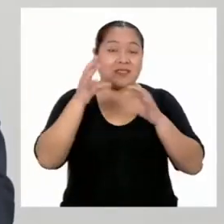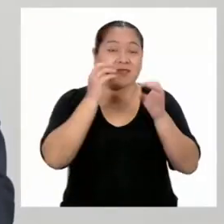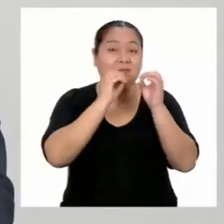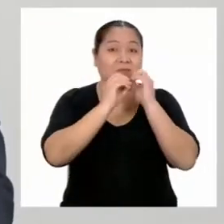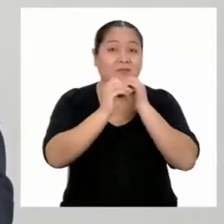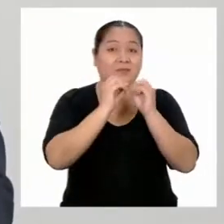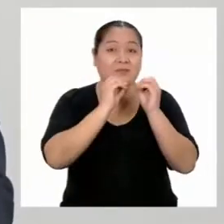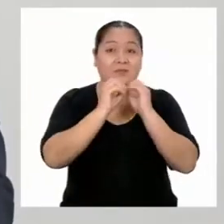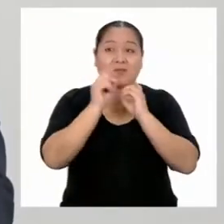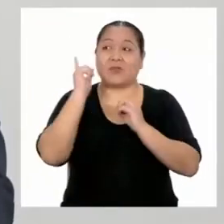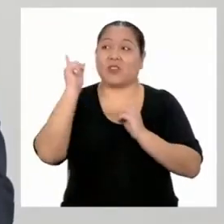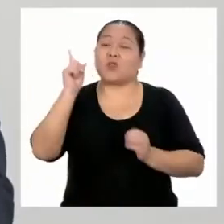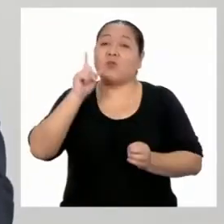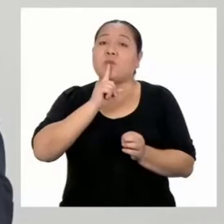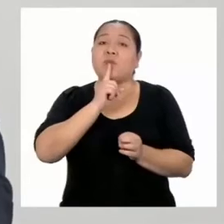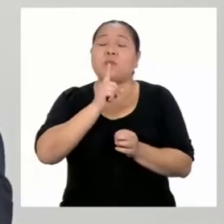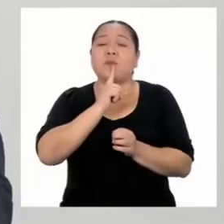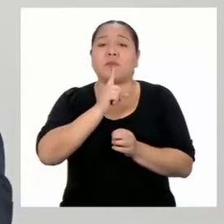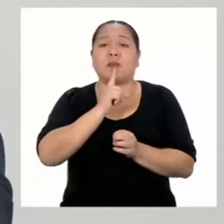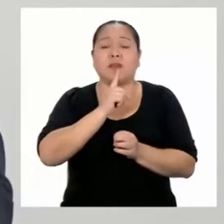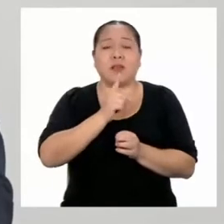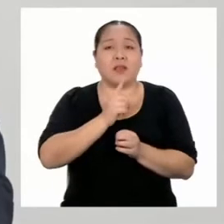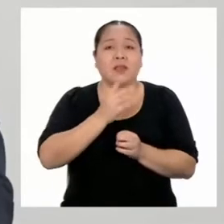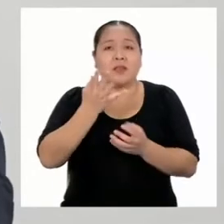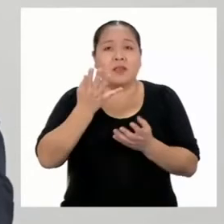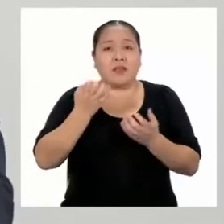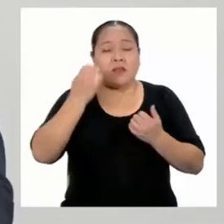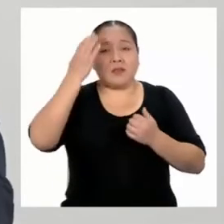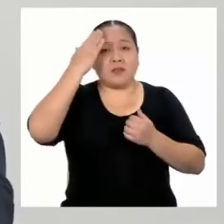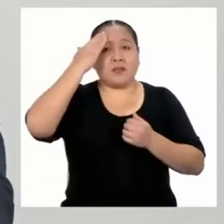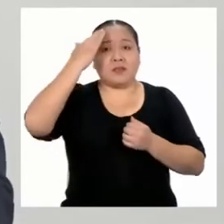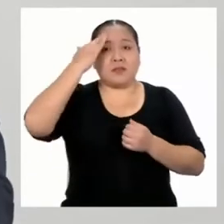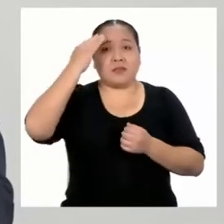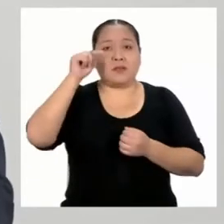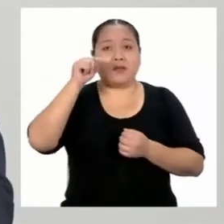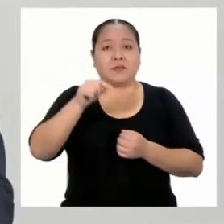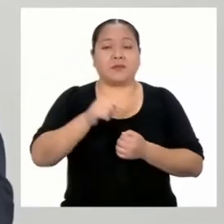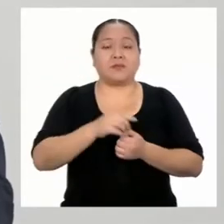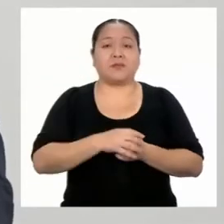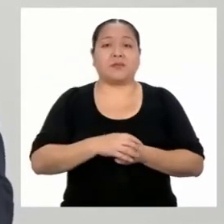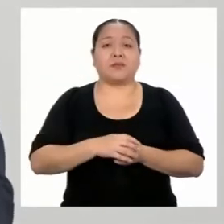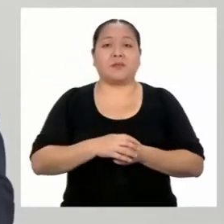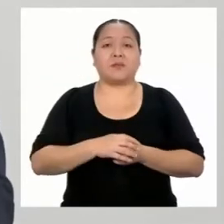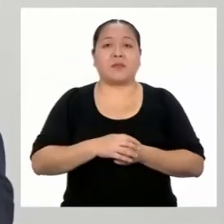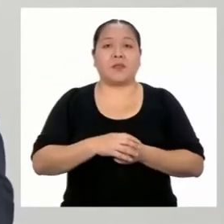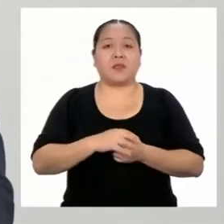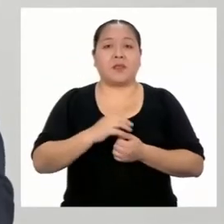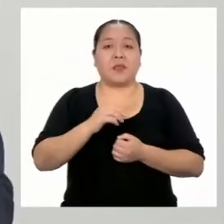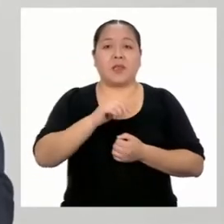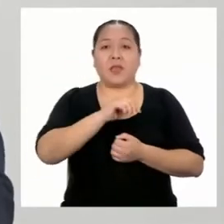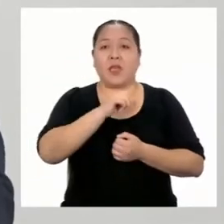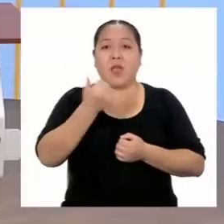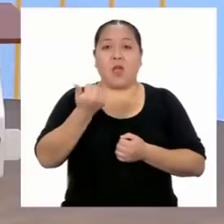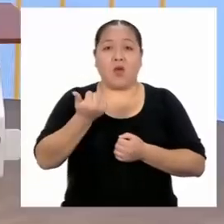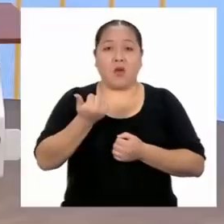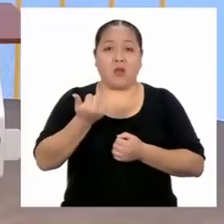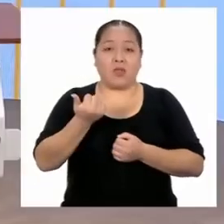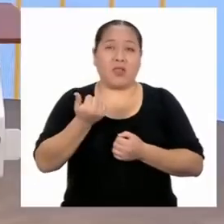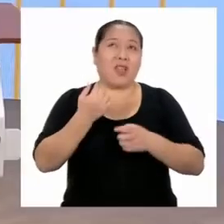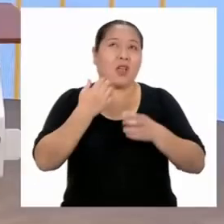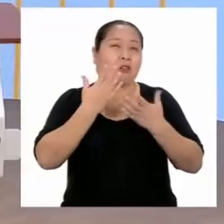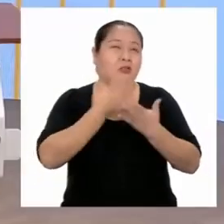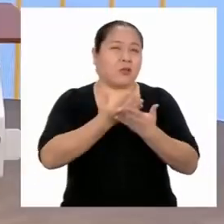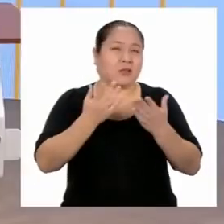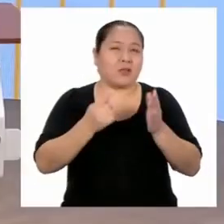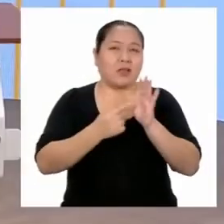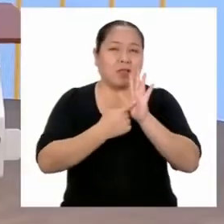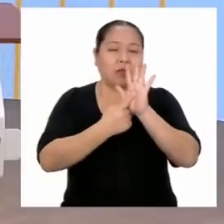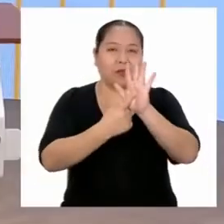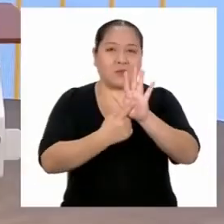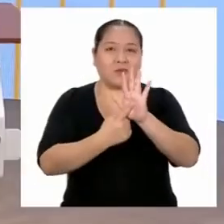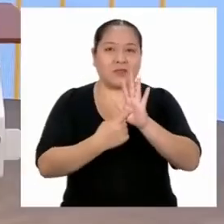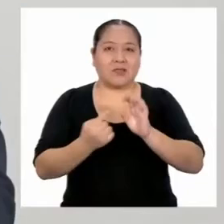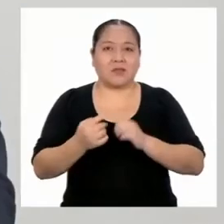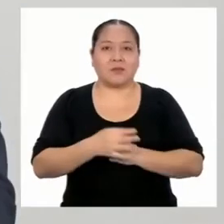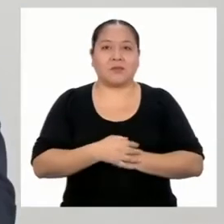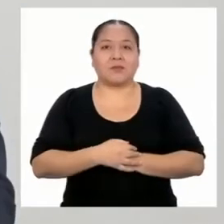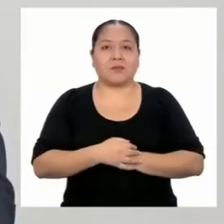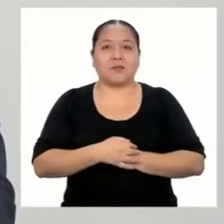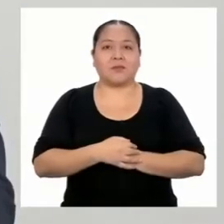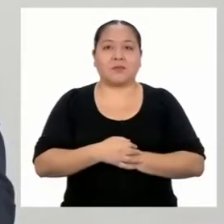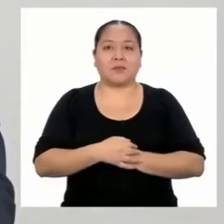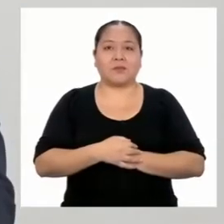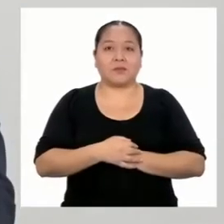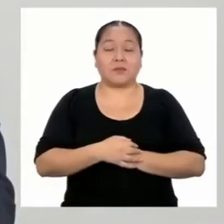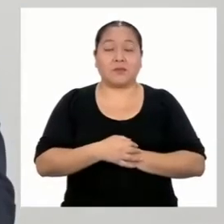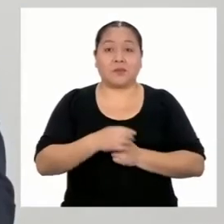lo que tu papá quería saber sobre el terreno, hay un reto más que quiero presentarte. ¿En qué consiste?